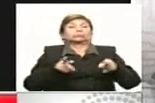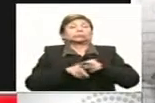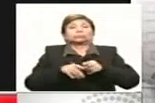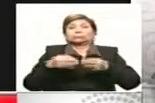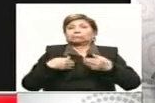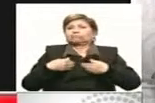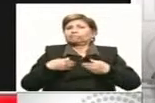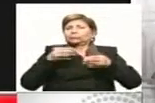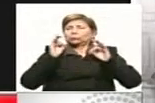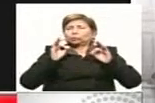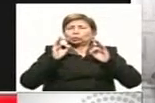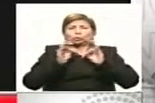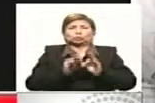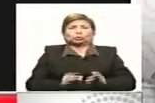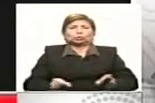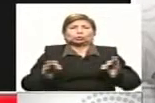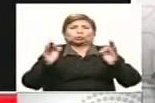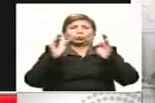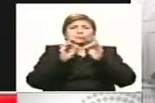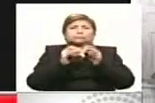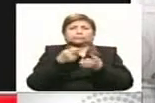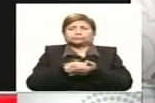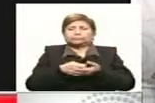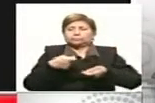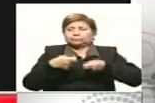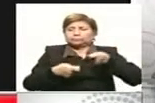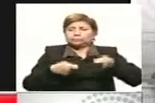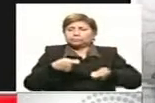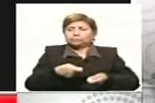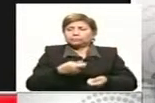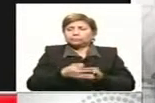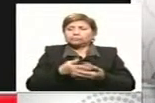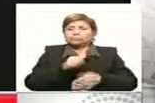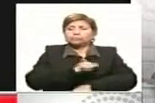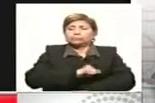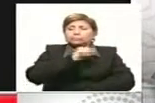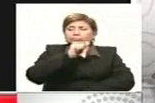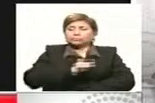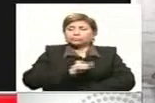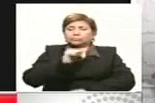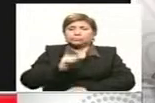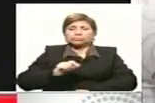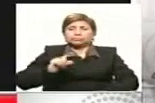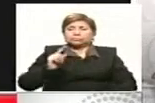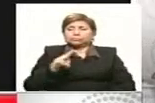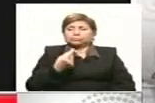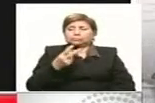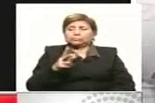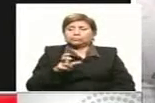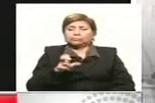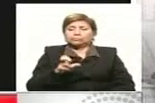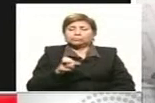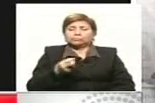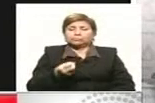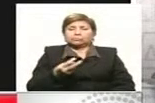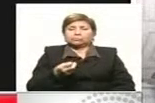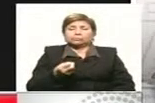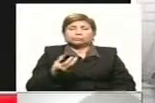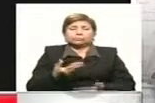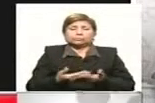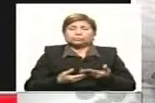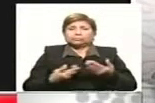un flujo importante de inversión, ¿no? Por ejemplo, para la región Ancash tenemos 1.213 millones que vamos